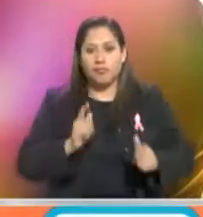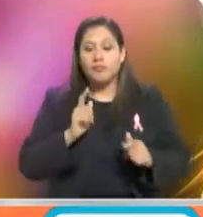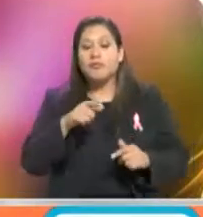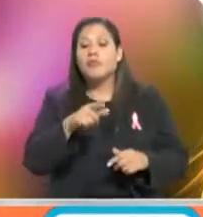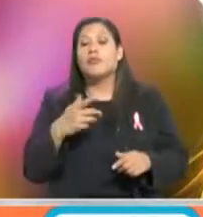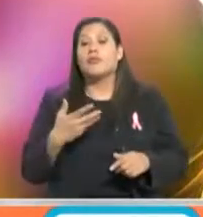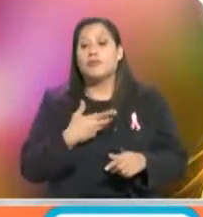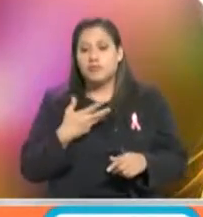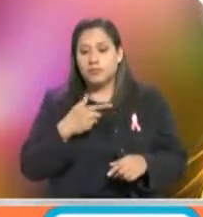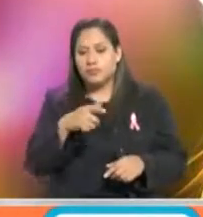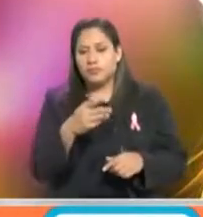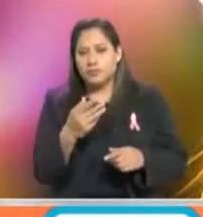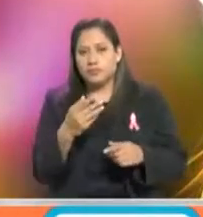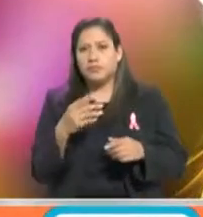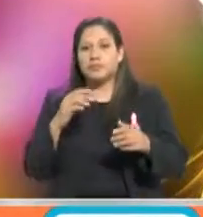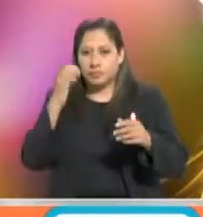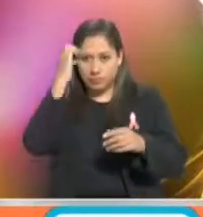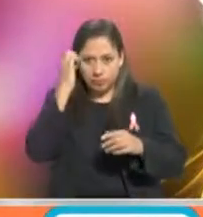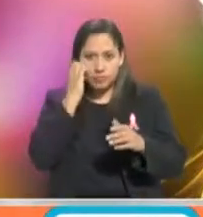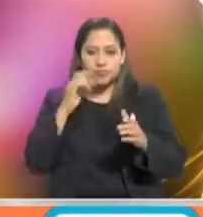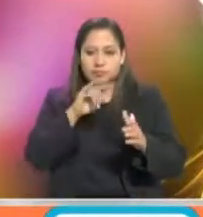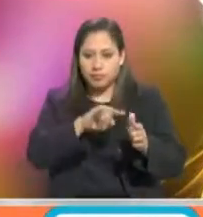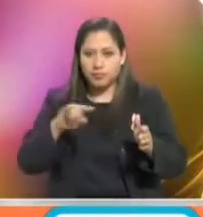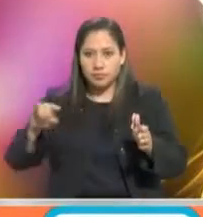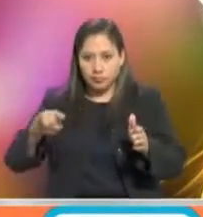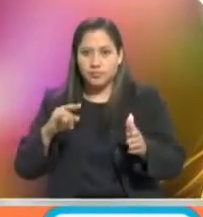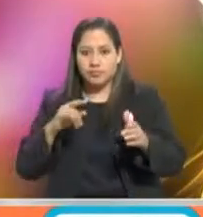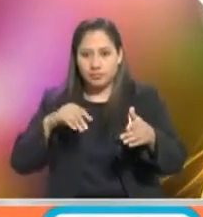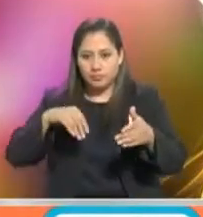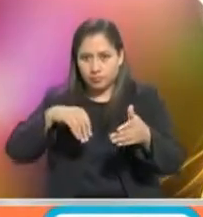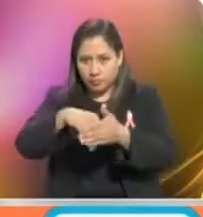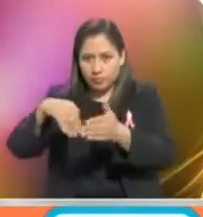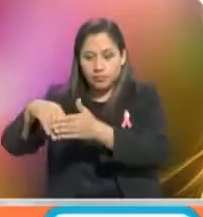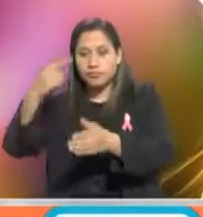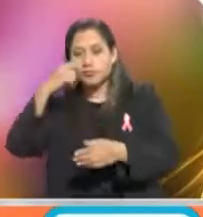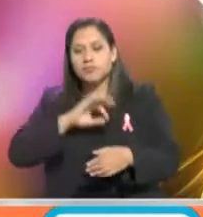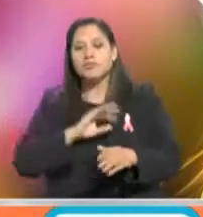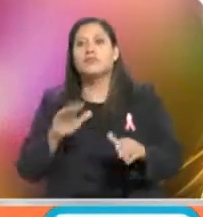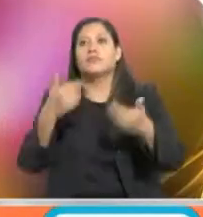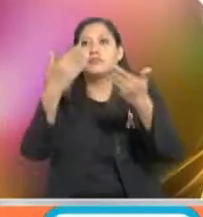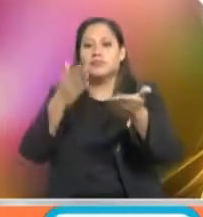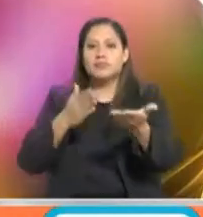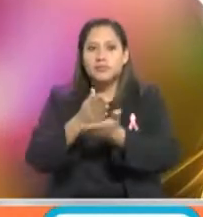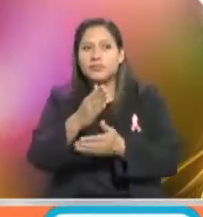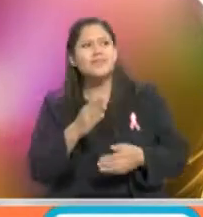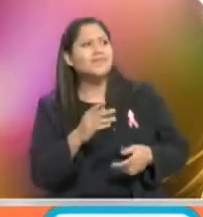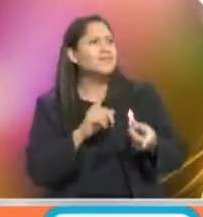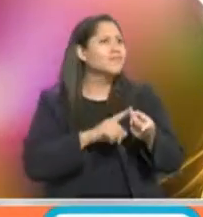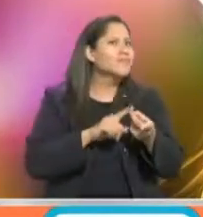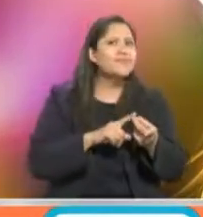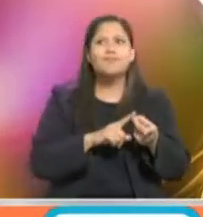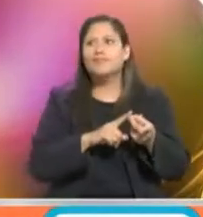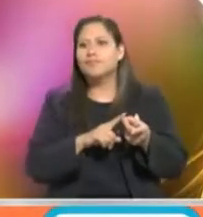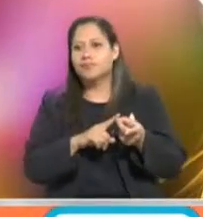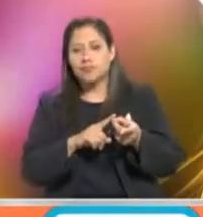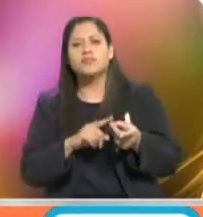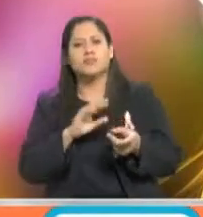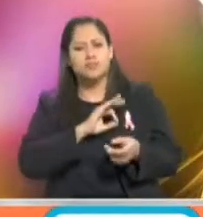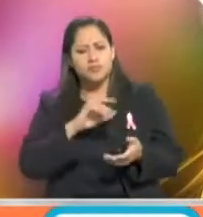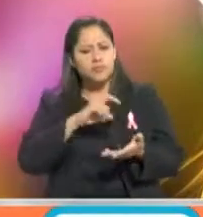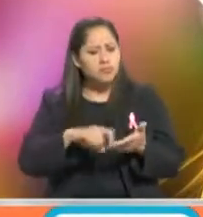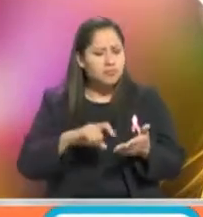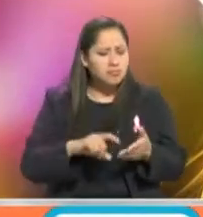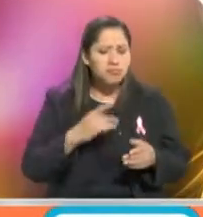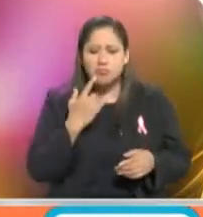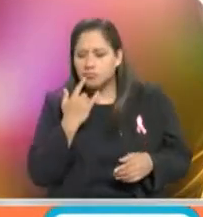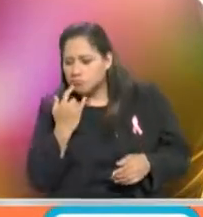buenos, tenemos estacionamiento para que la gente pueda llegar, no tenga problema para que encuentre un lugar, pueda hacer sus compras con